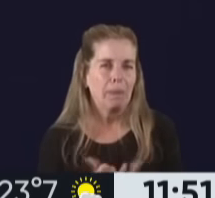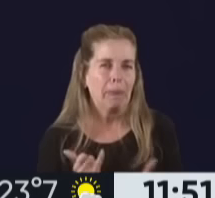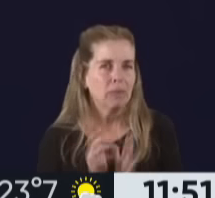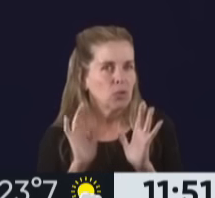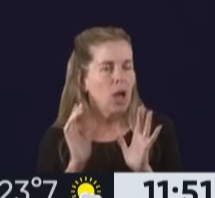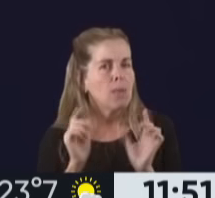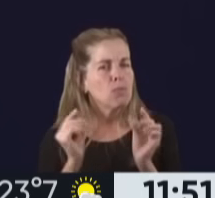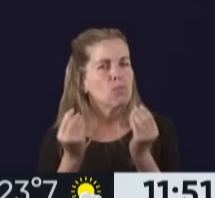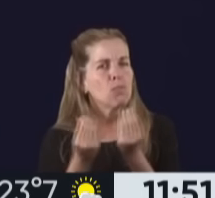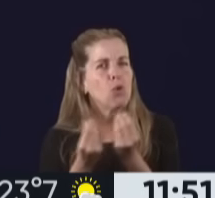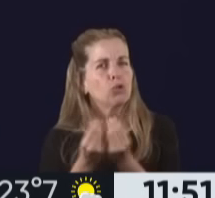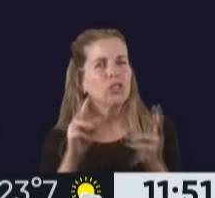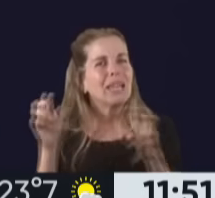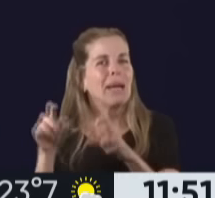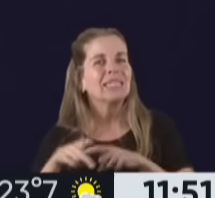técnica.